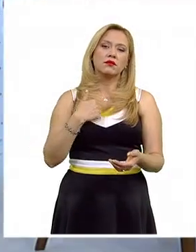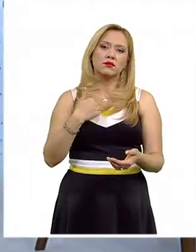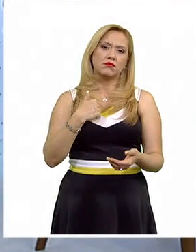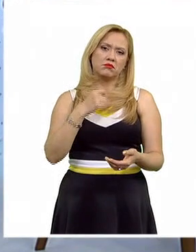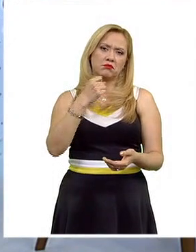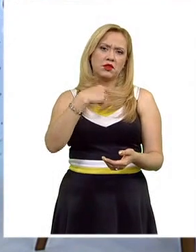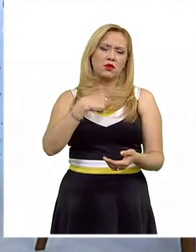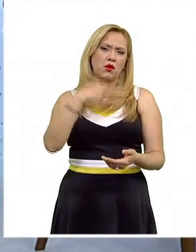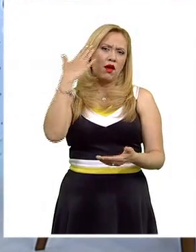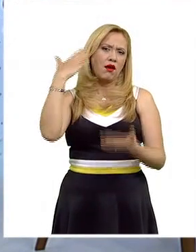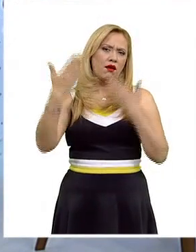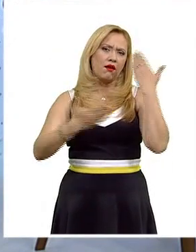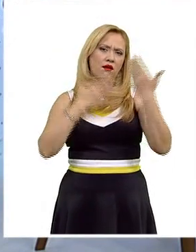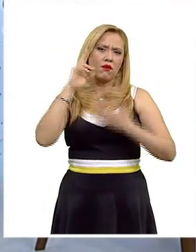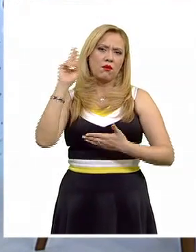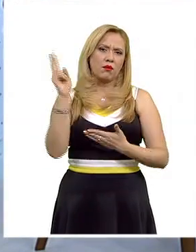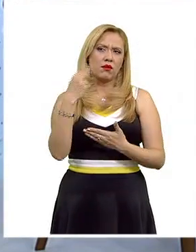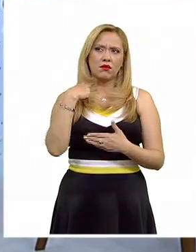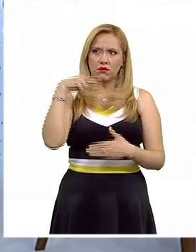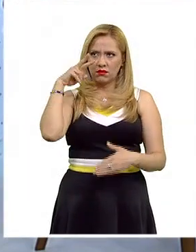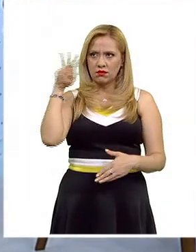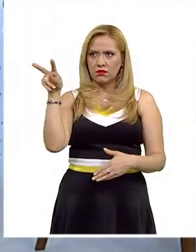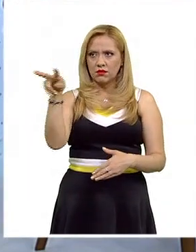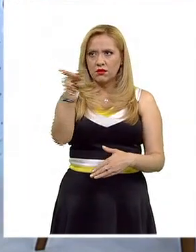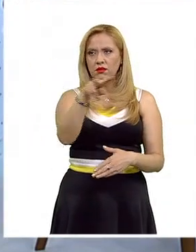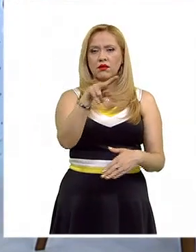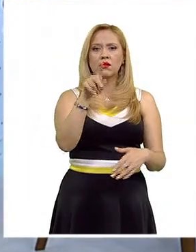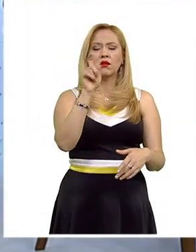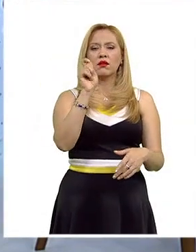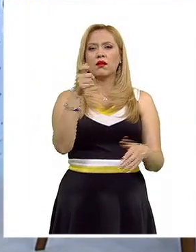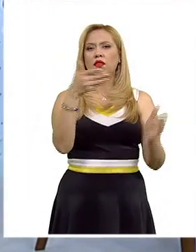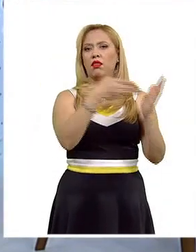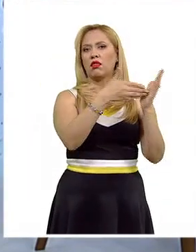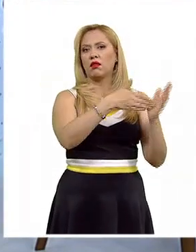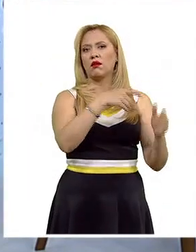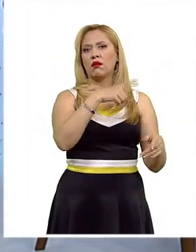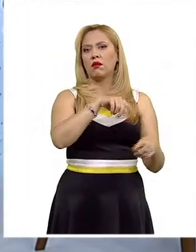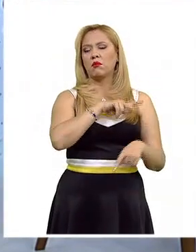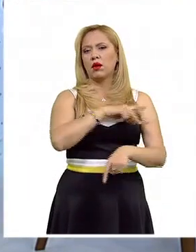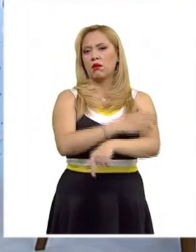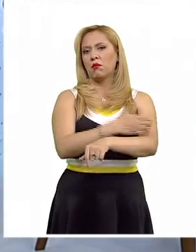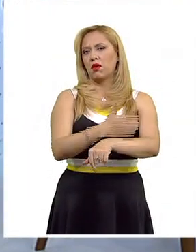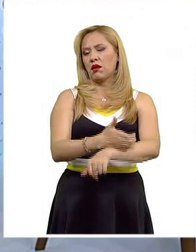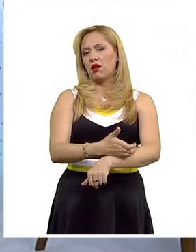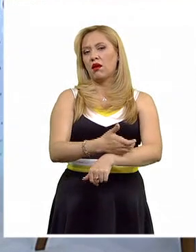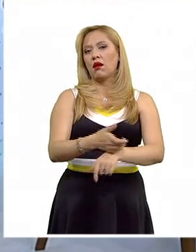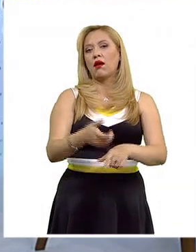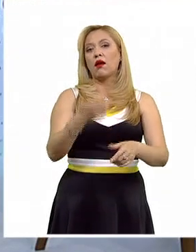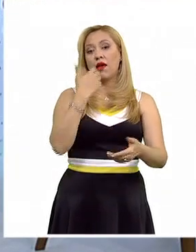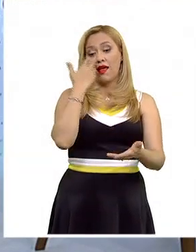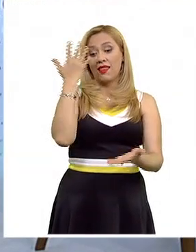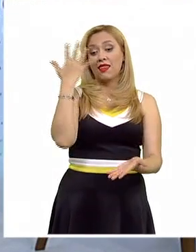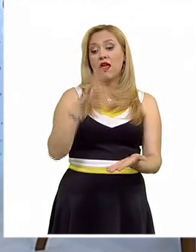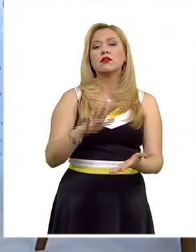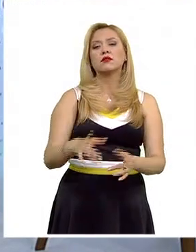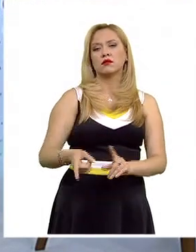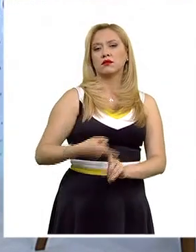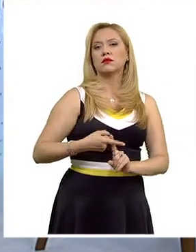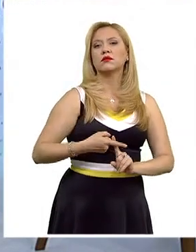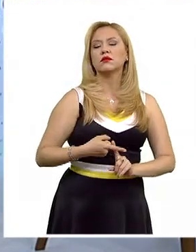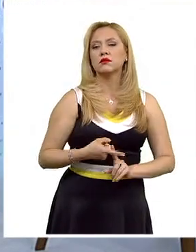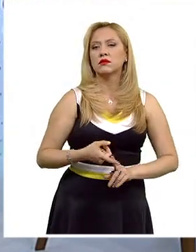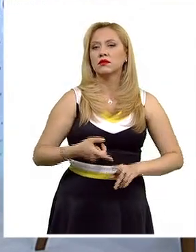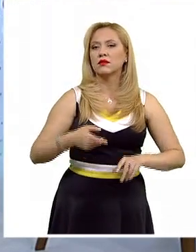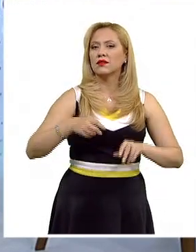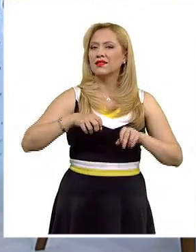en mi facultad que había este tipo de hostigamiento o de acoso sexual. Claro. Me gustaría comentar algo al respecto.